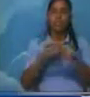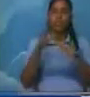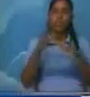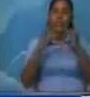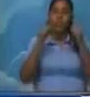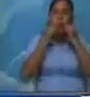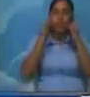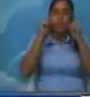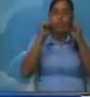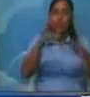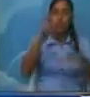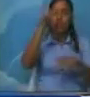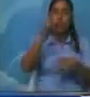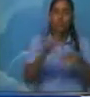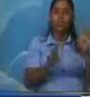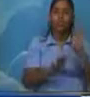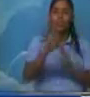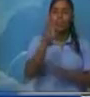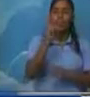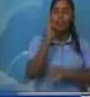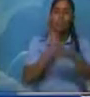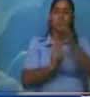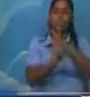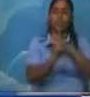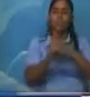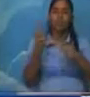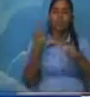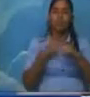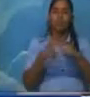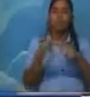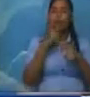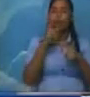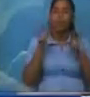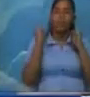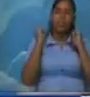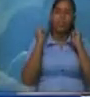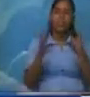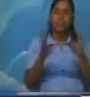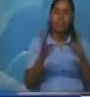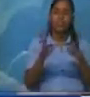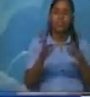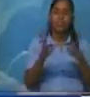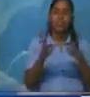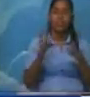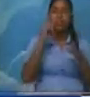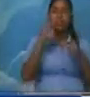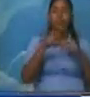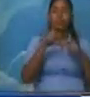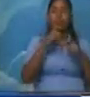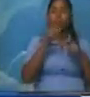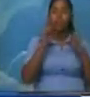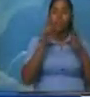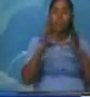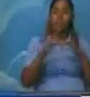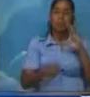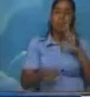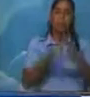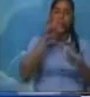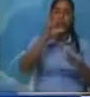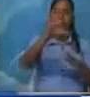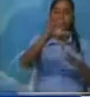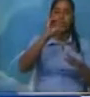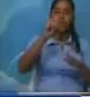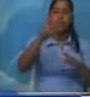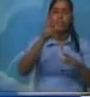bendiciones son 14 versículos pero las maldiciones Ay más de 50